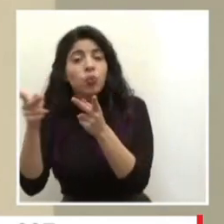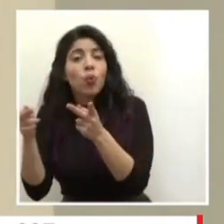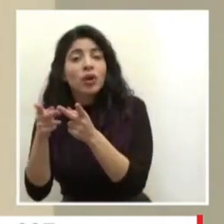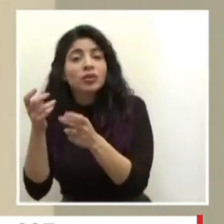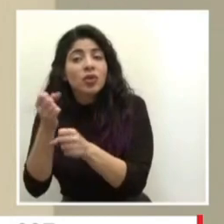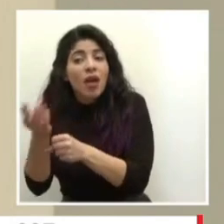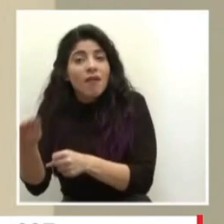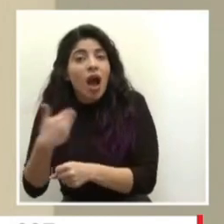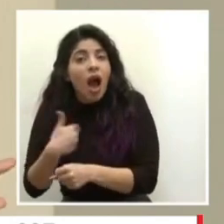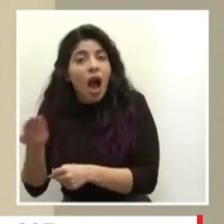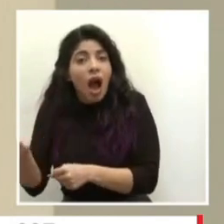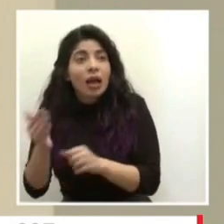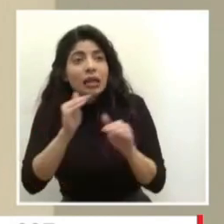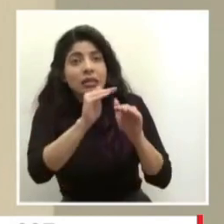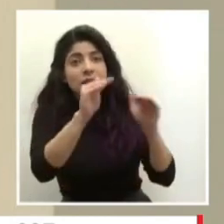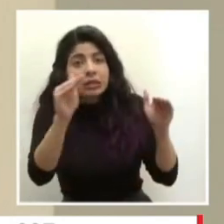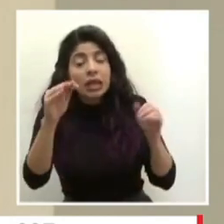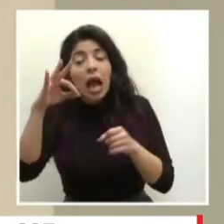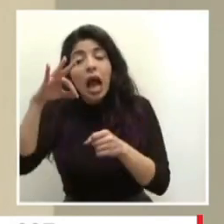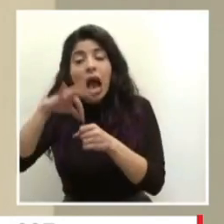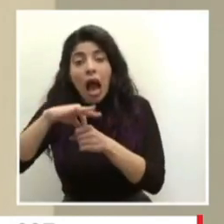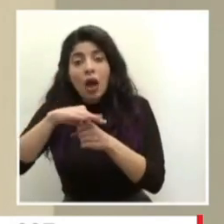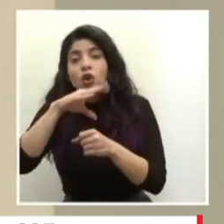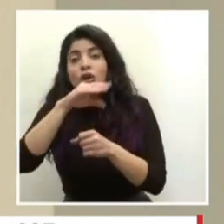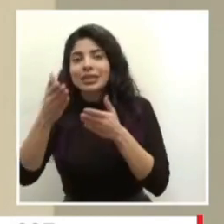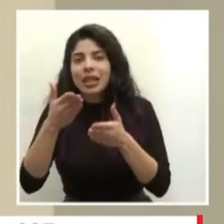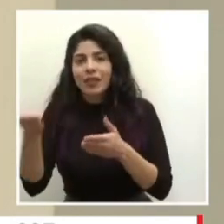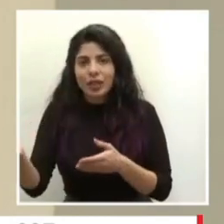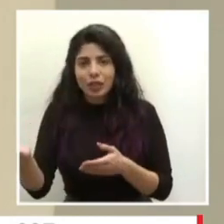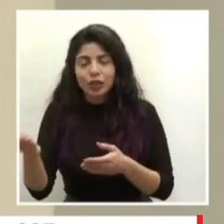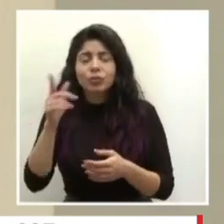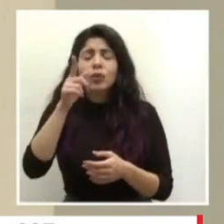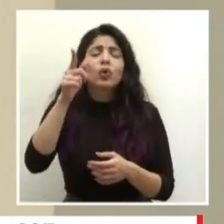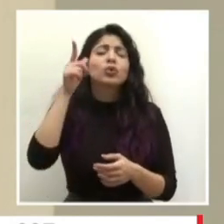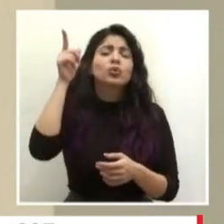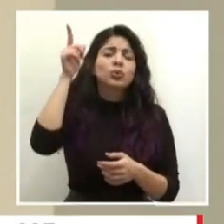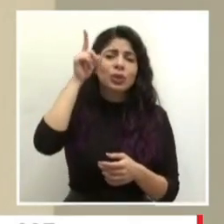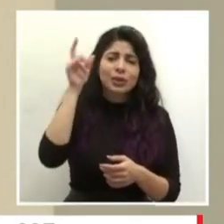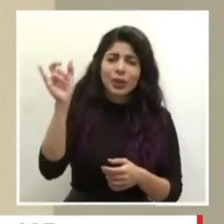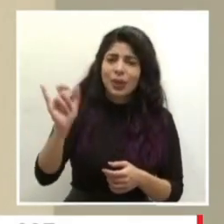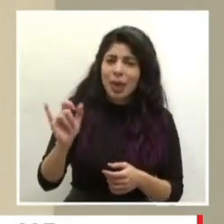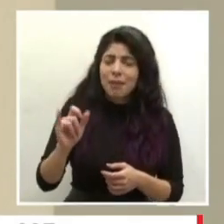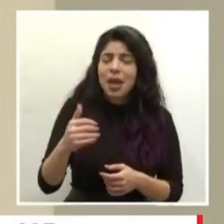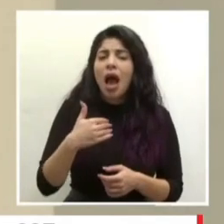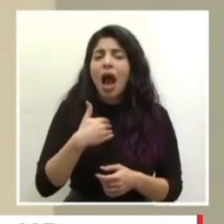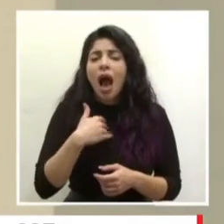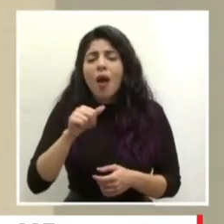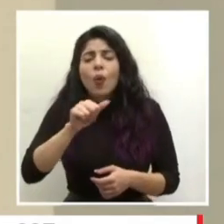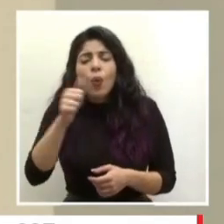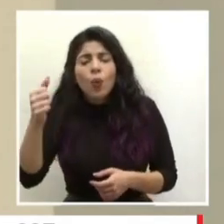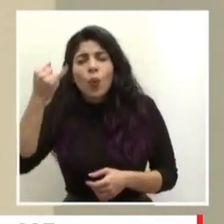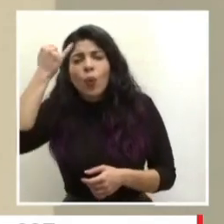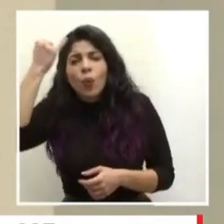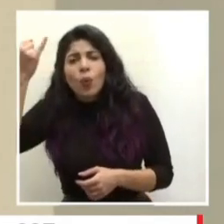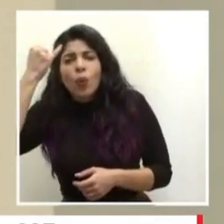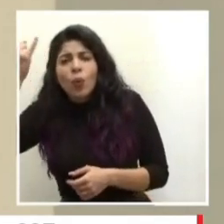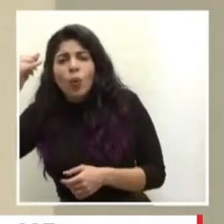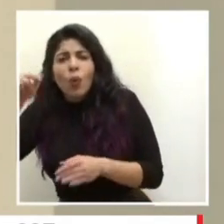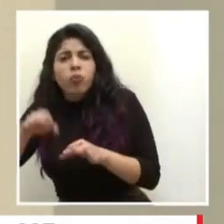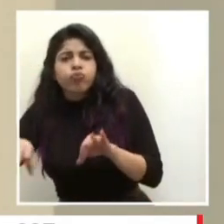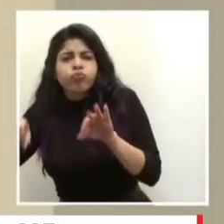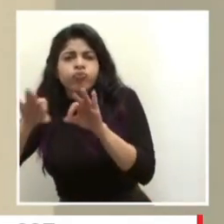que están disponibles tanto en el sector agro como en el sector servicios. Por supuesto, también hay iniciativas que son esenciales,